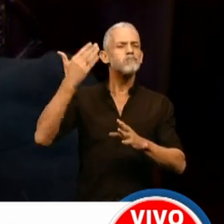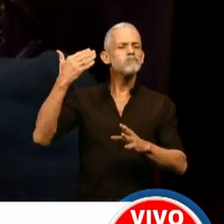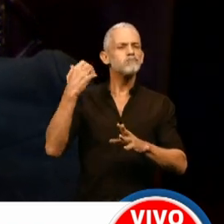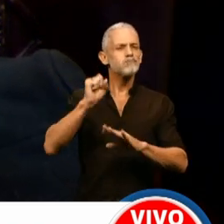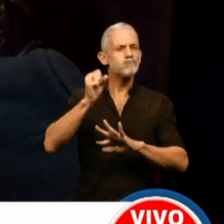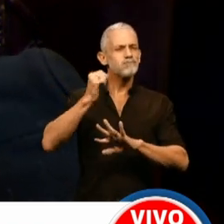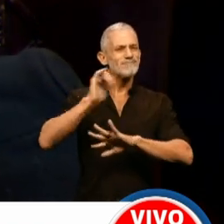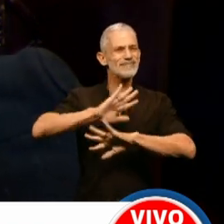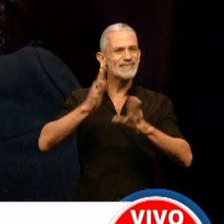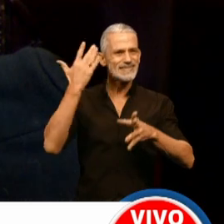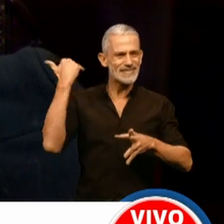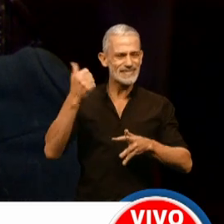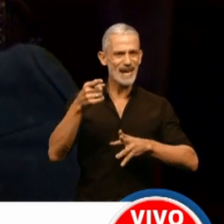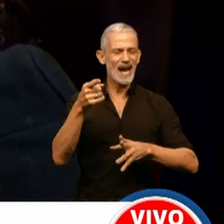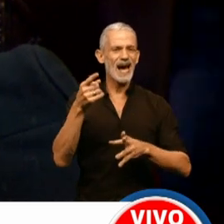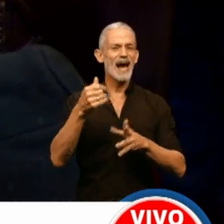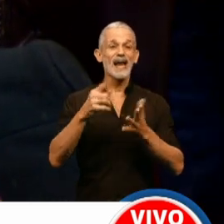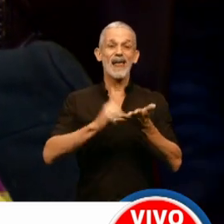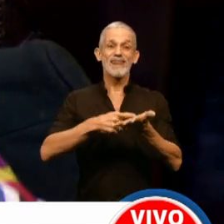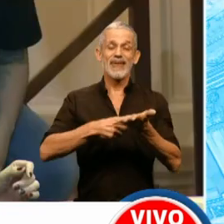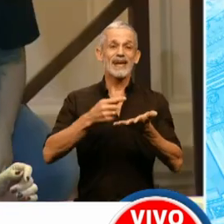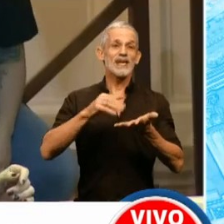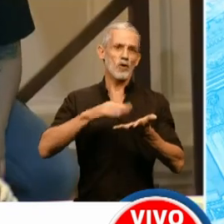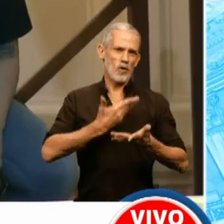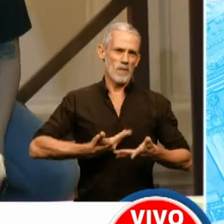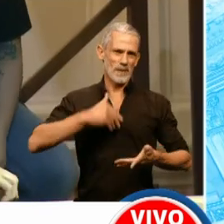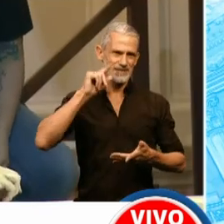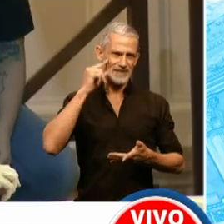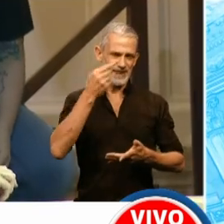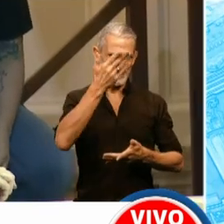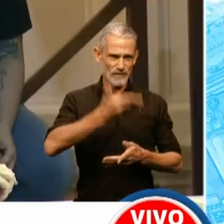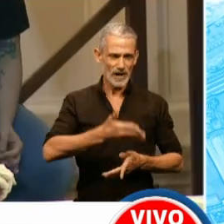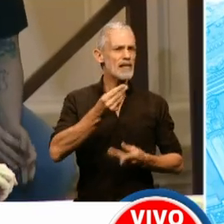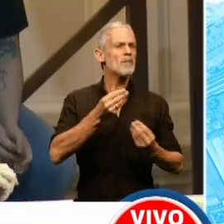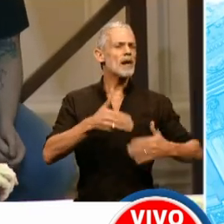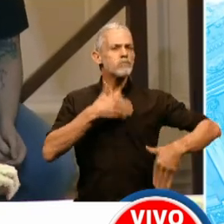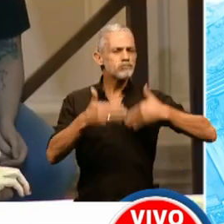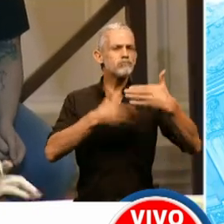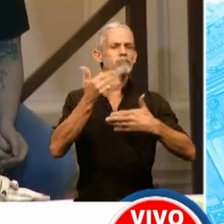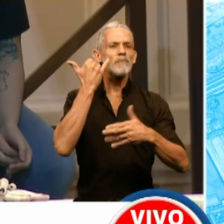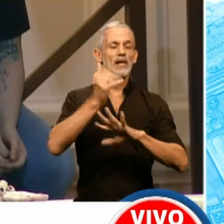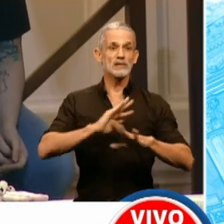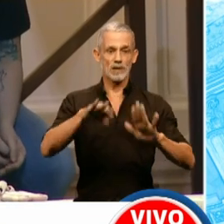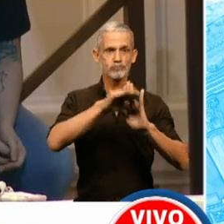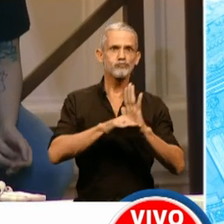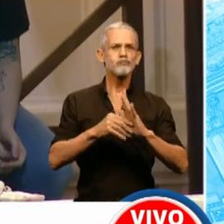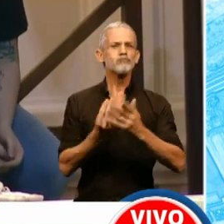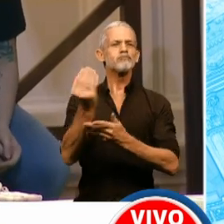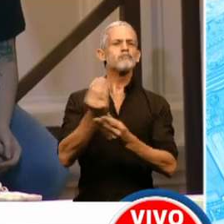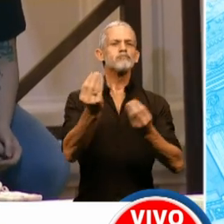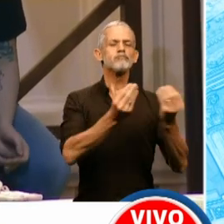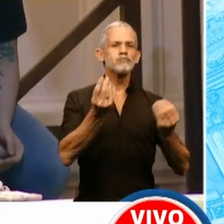importantísimo que significa el decreto de nuestro presidente para avanzar ya en la implementación del cupo laboral